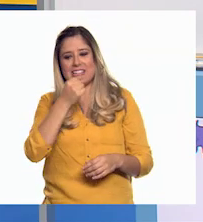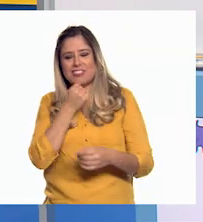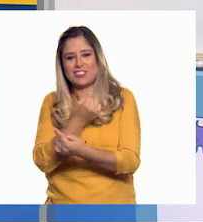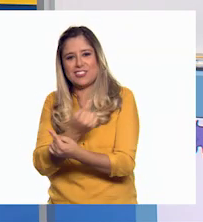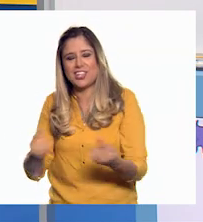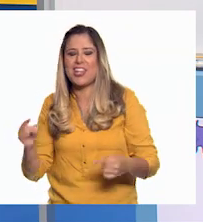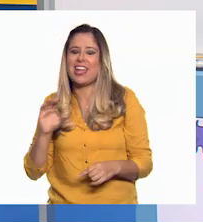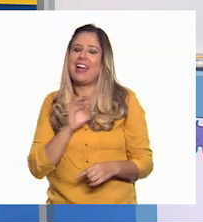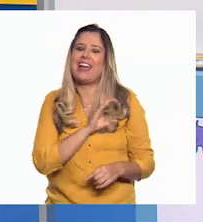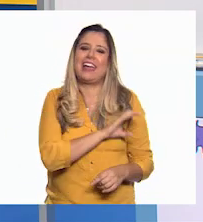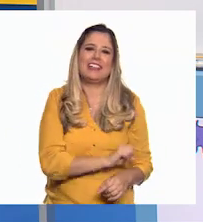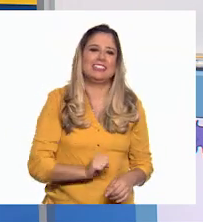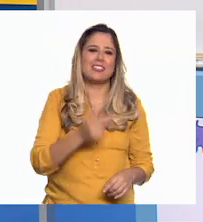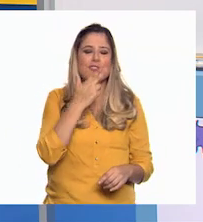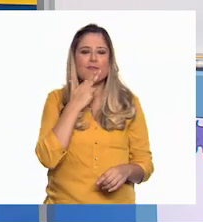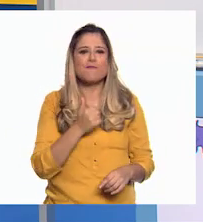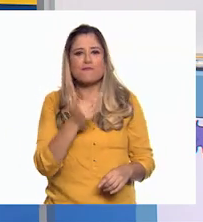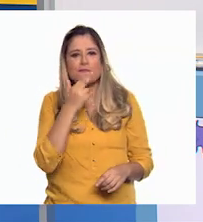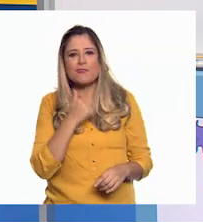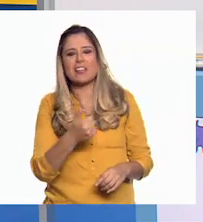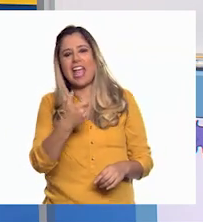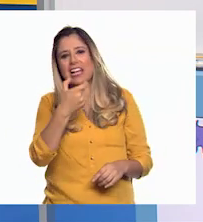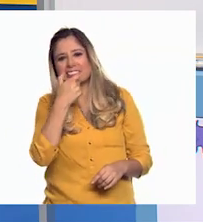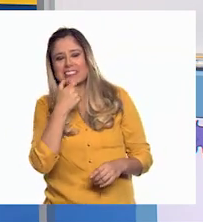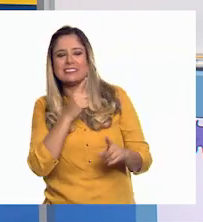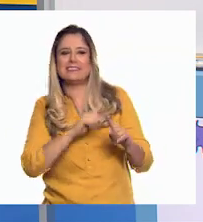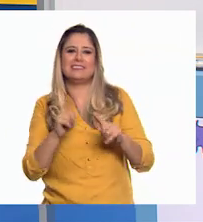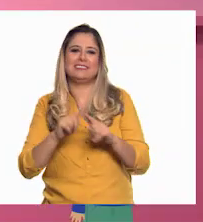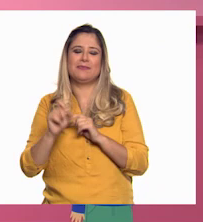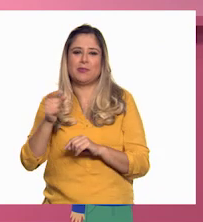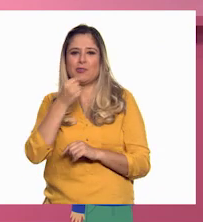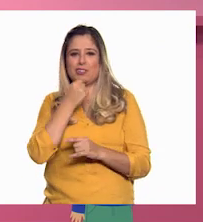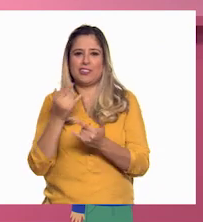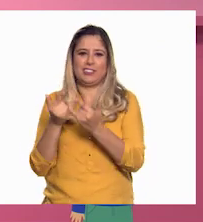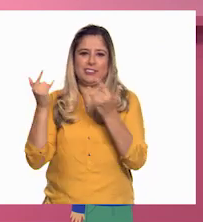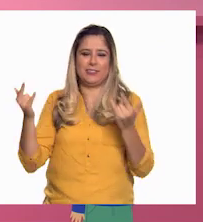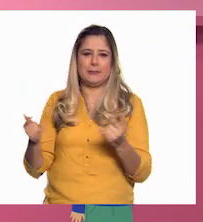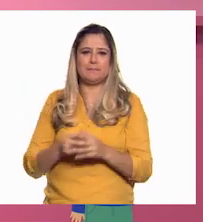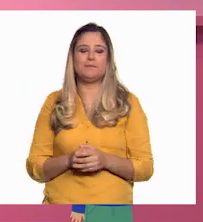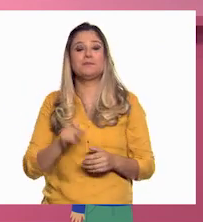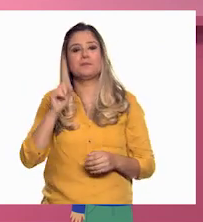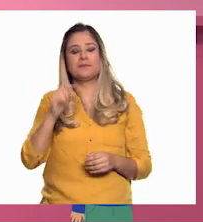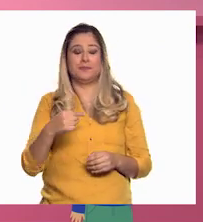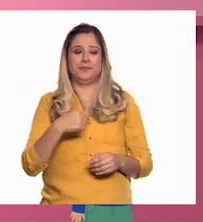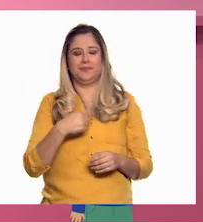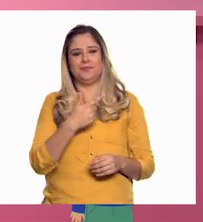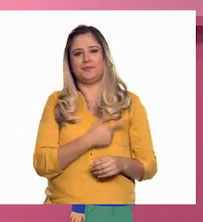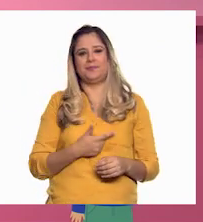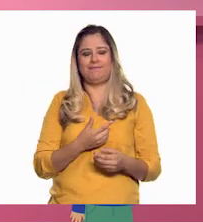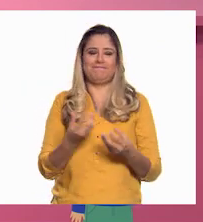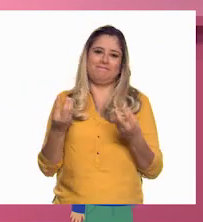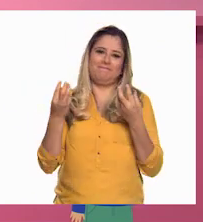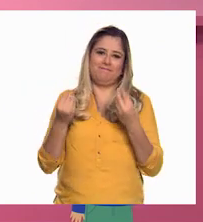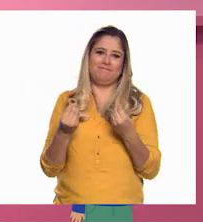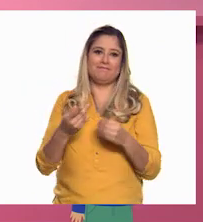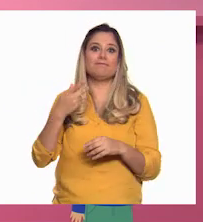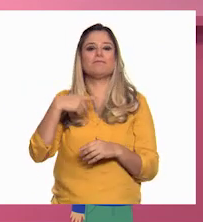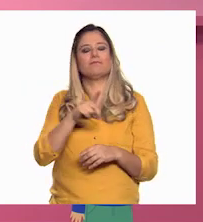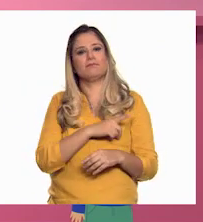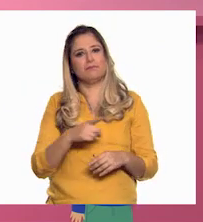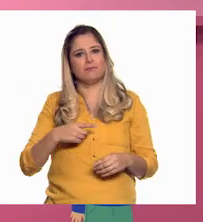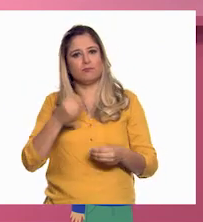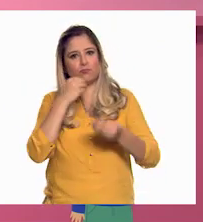niños les encantan los dulces como al niño de la historia. La verdad es que a mí también me gustan muchísimo, maestra, pero hay que